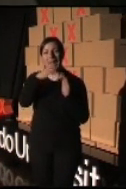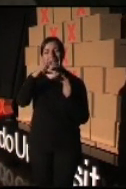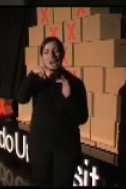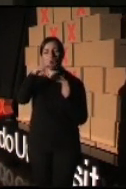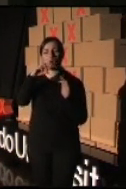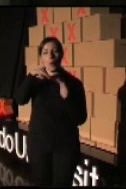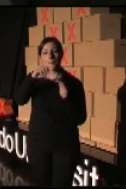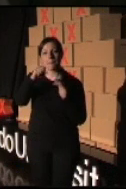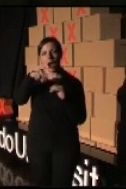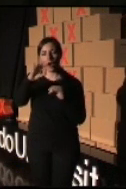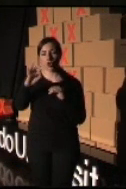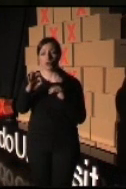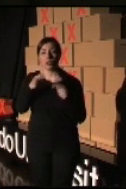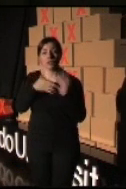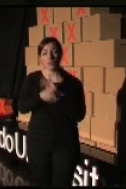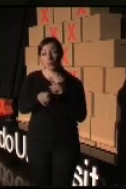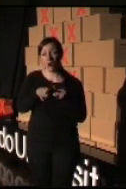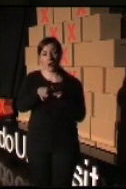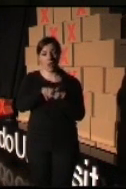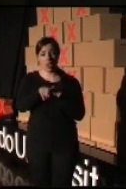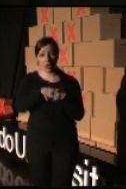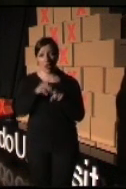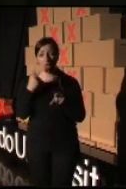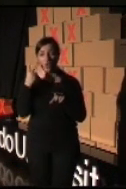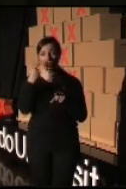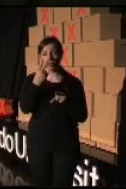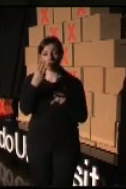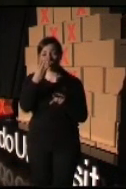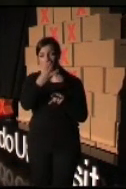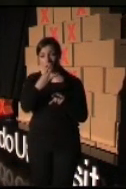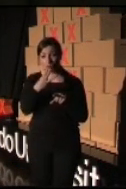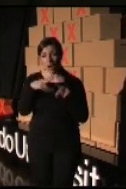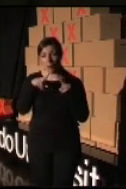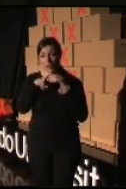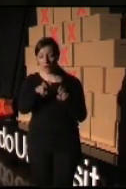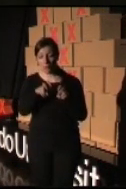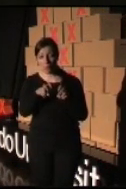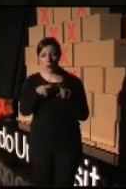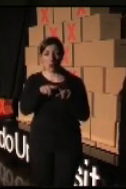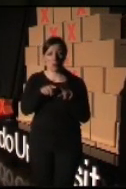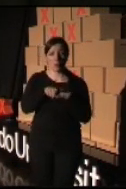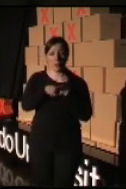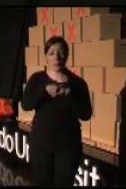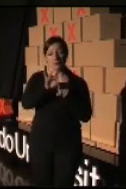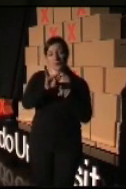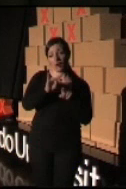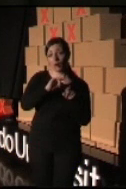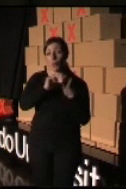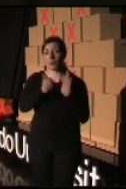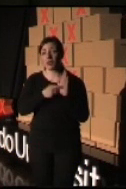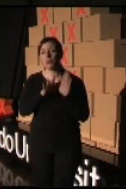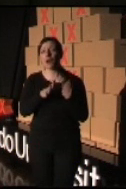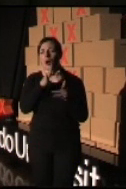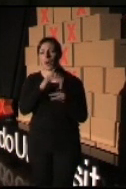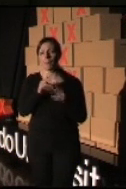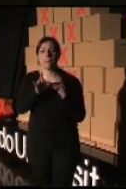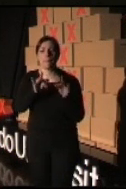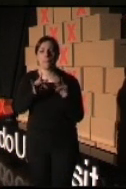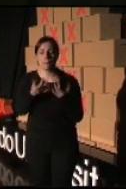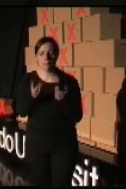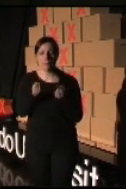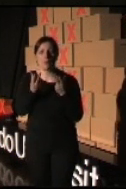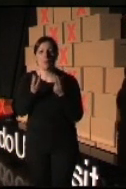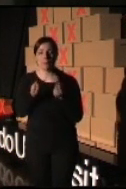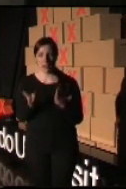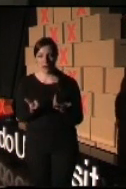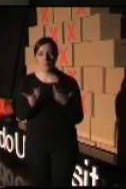se criticó, o durante los primeros 2 años, 3, que bueno, que sí, que se había completado, pero que ahora qué, ¿para qué servía? Pues entre otras